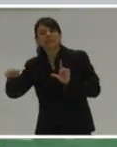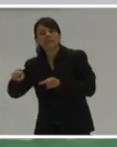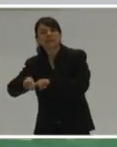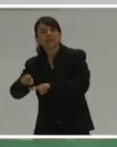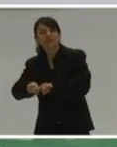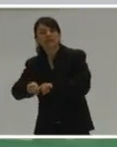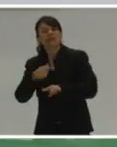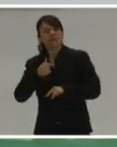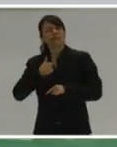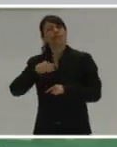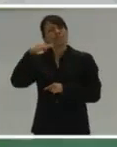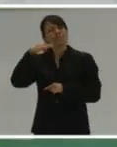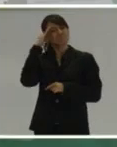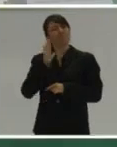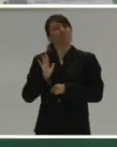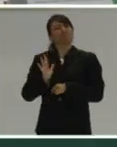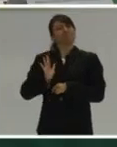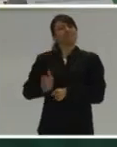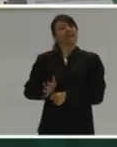siguen.